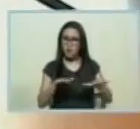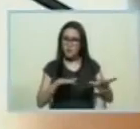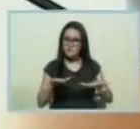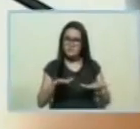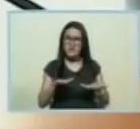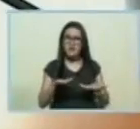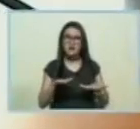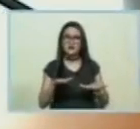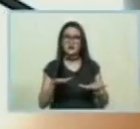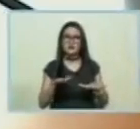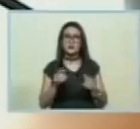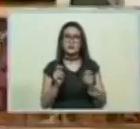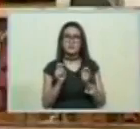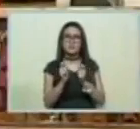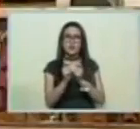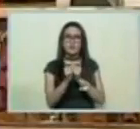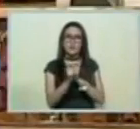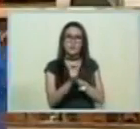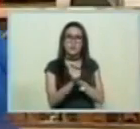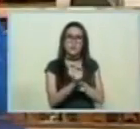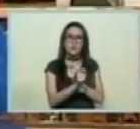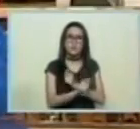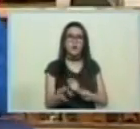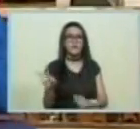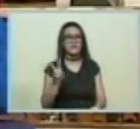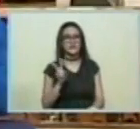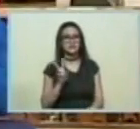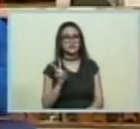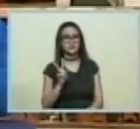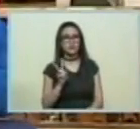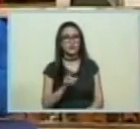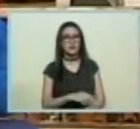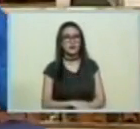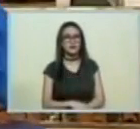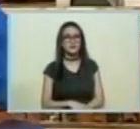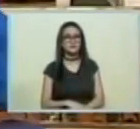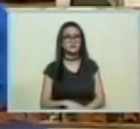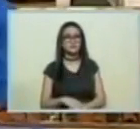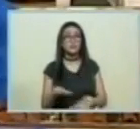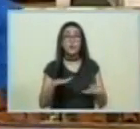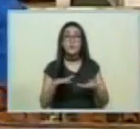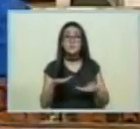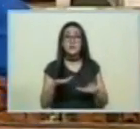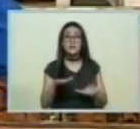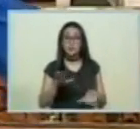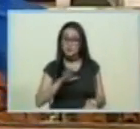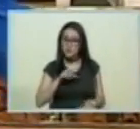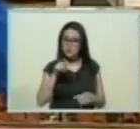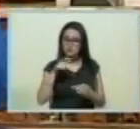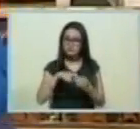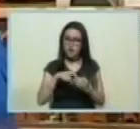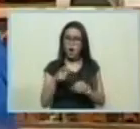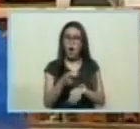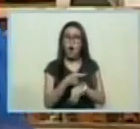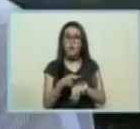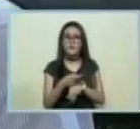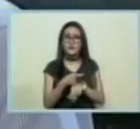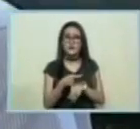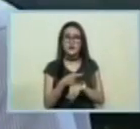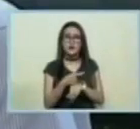movimiento transformador de Venezuela, un nuevo y poderoso movimiento de gobierno